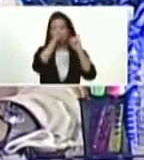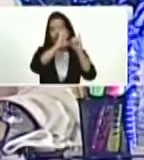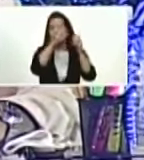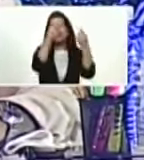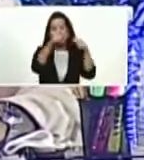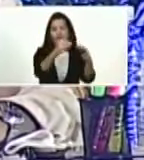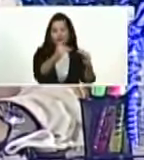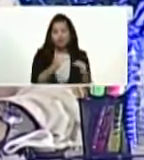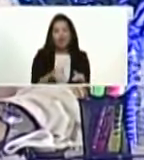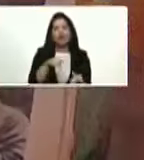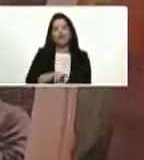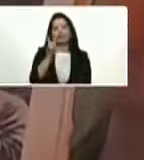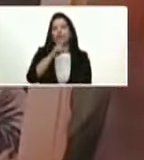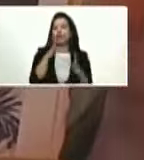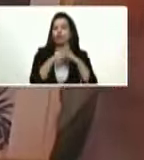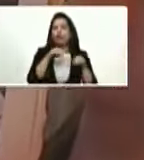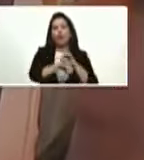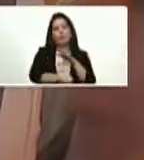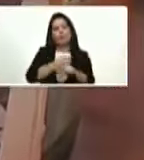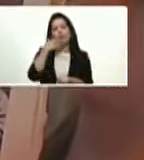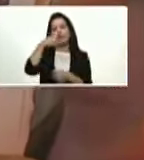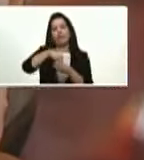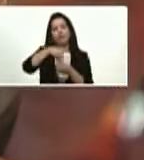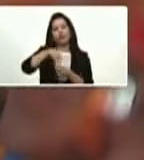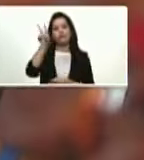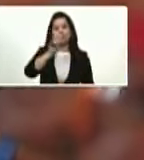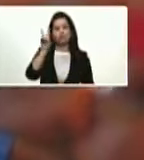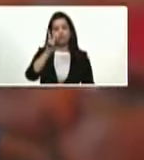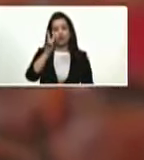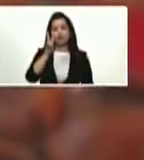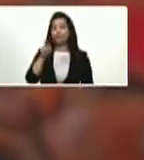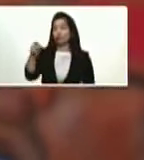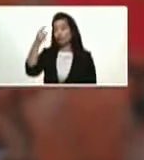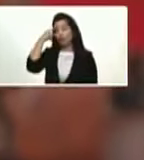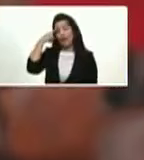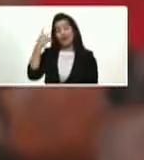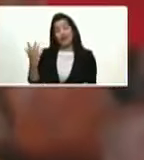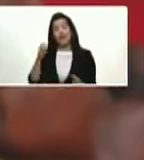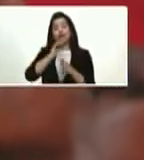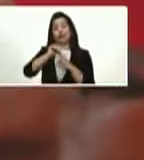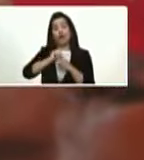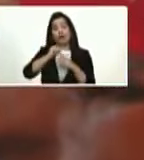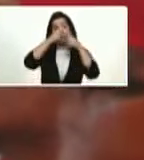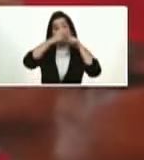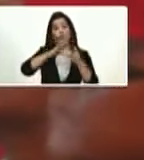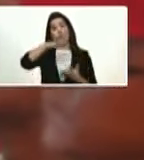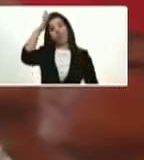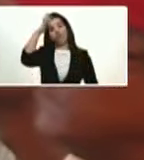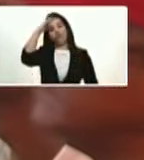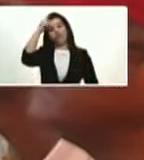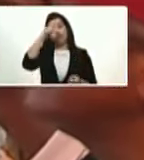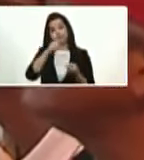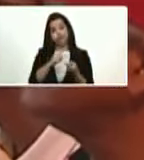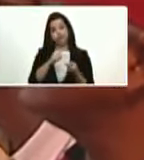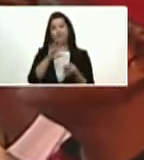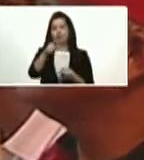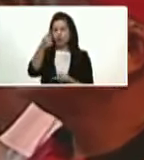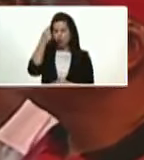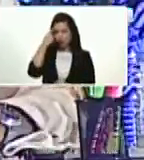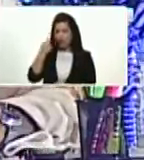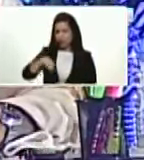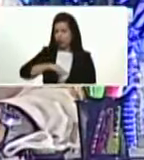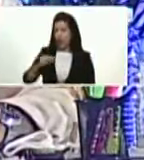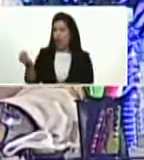Saben ustedes, a pesar de que el petróleo, producto de la reunión y el anuncio entre Rusia, Arabia Saudita, Venezuela y